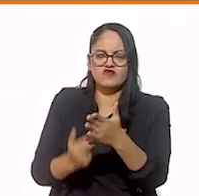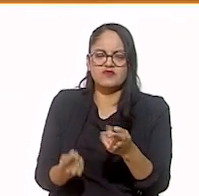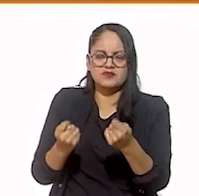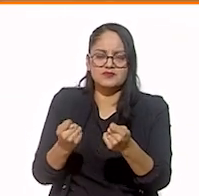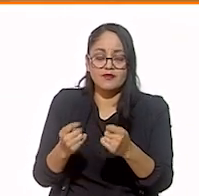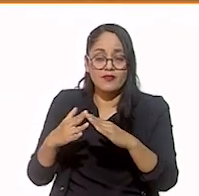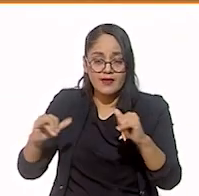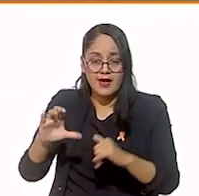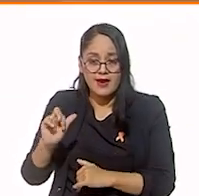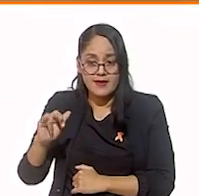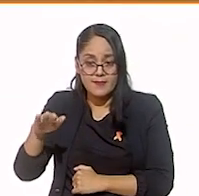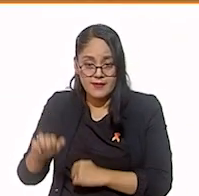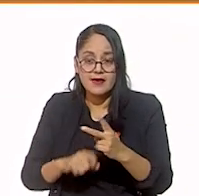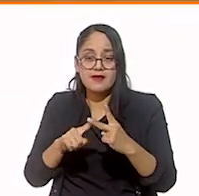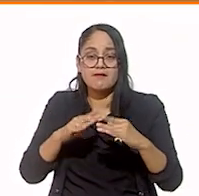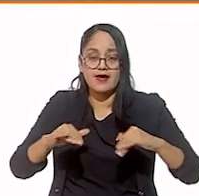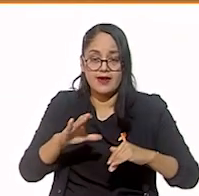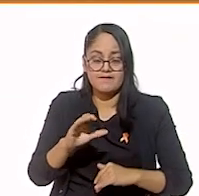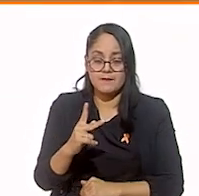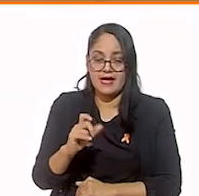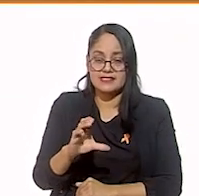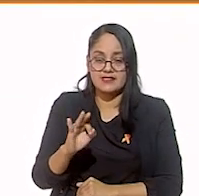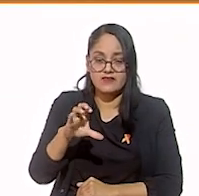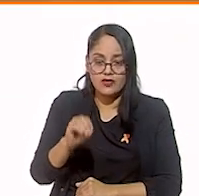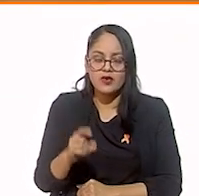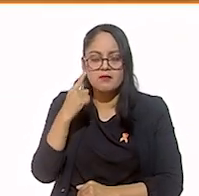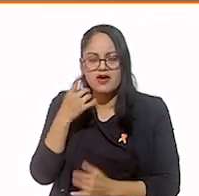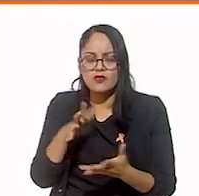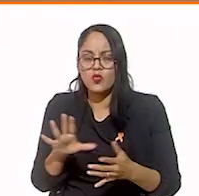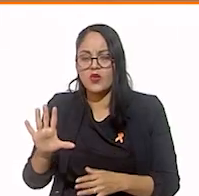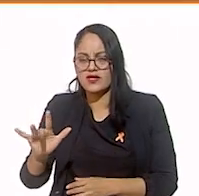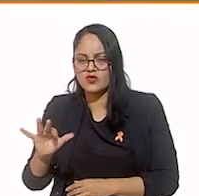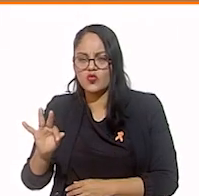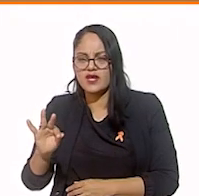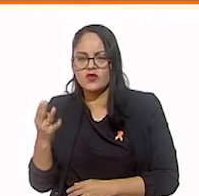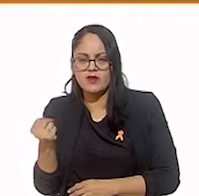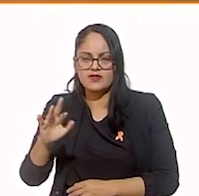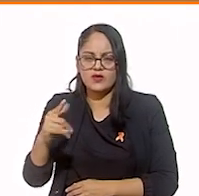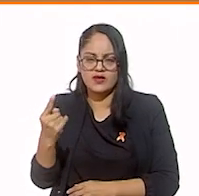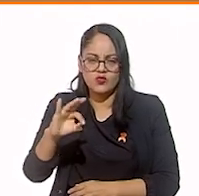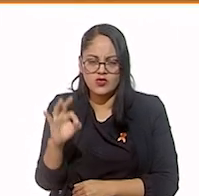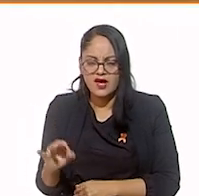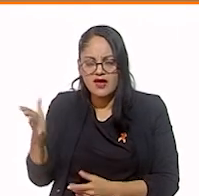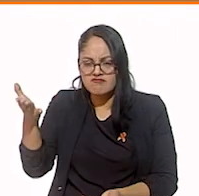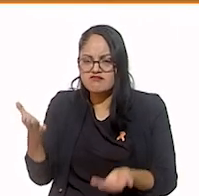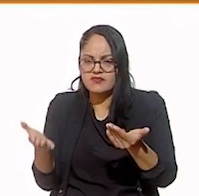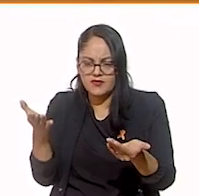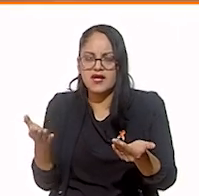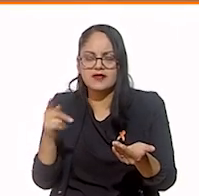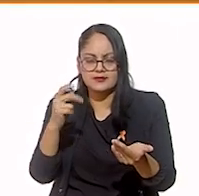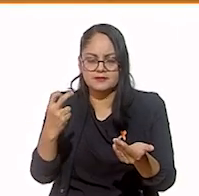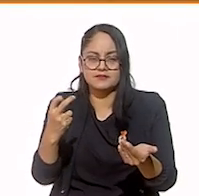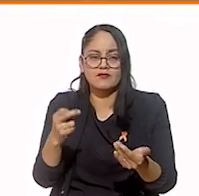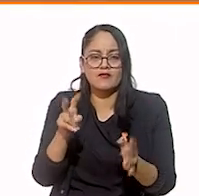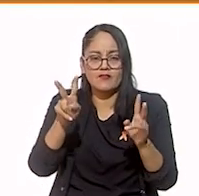en el Caribe y también en el Pacífico. Incluso hay una correspondencia del 49-51%, o sea, que ha estado, digamos, que equilibrado en términos